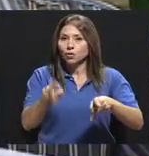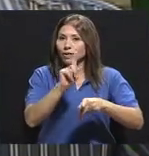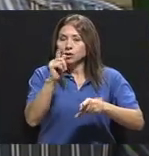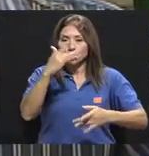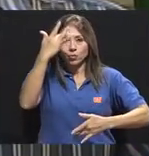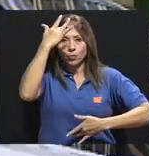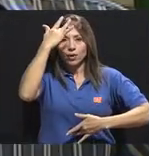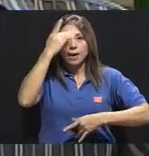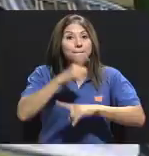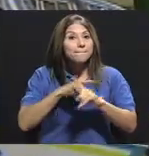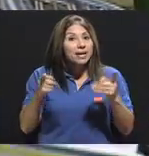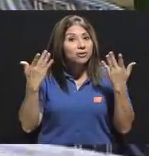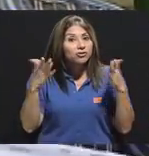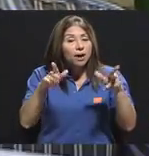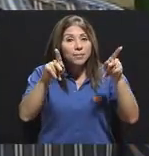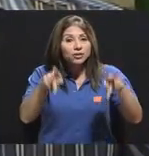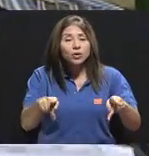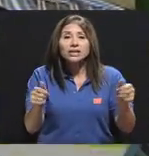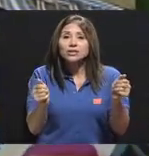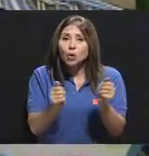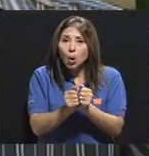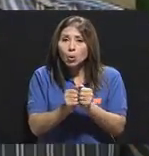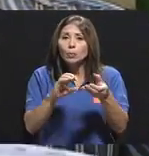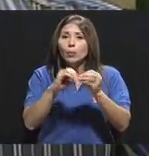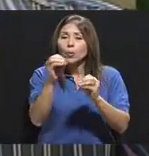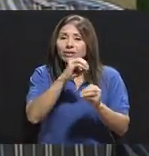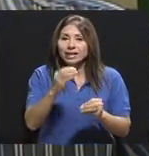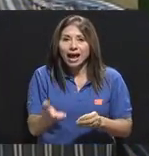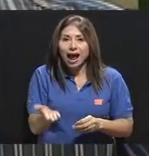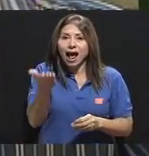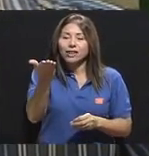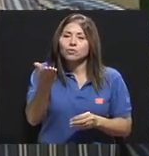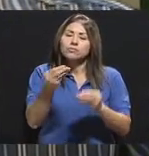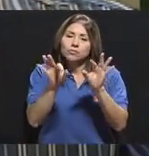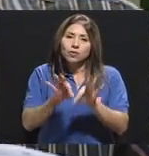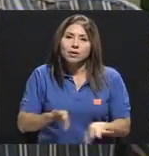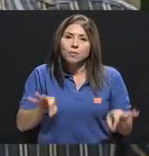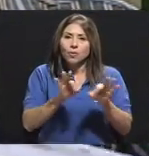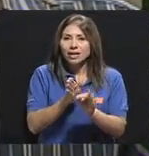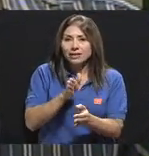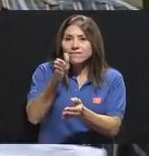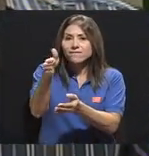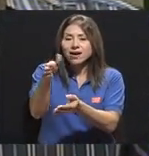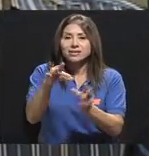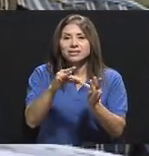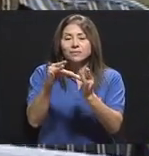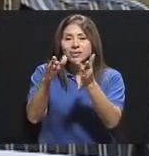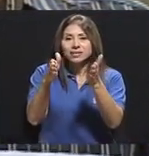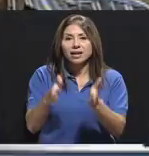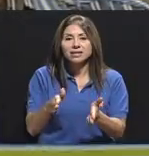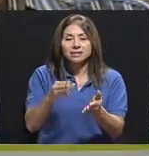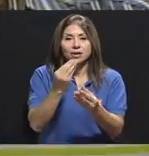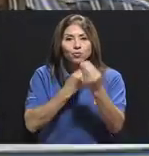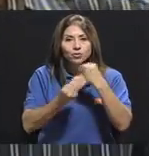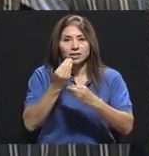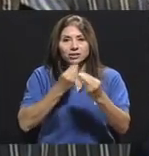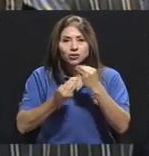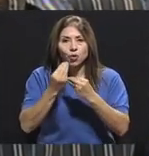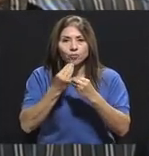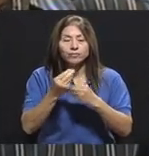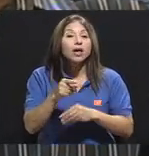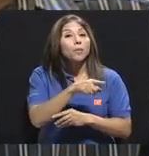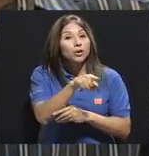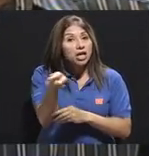tienen una condición Yo creo que es muy importante que puedan consultar al nutricionista cierto porque ellos son quienes le dan lo la la